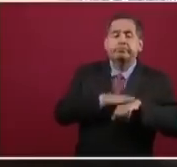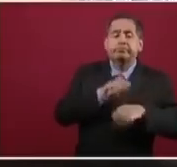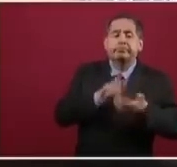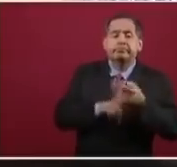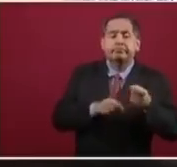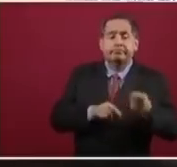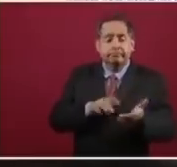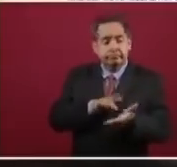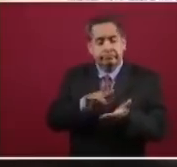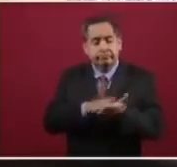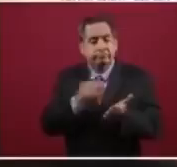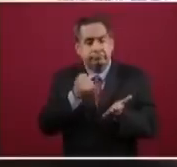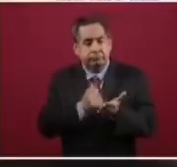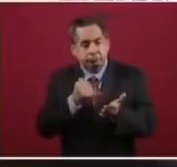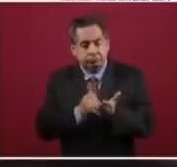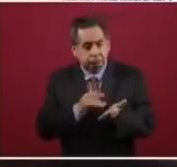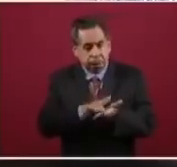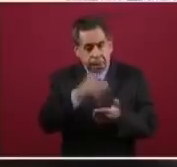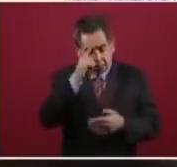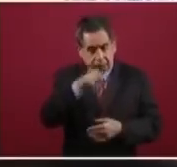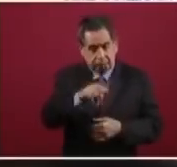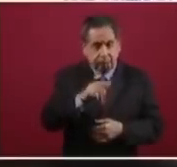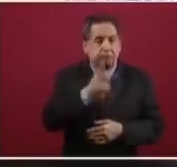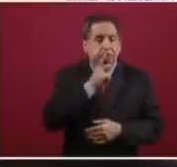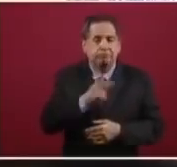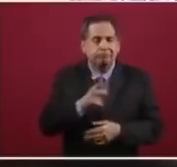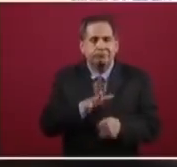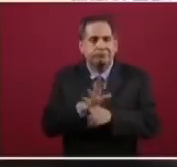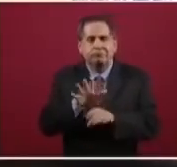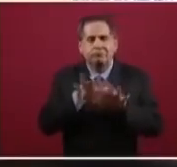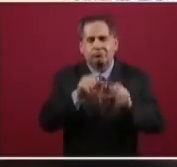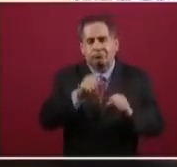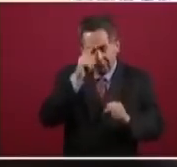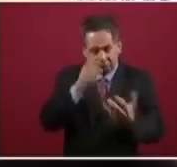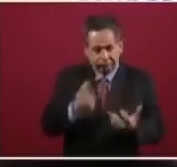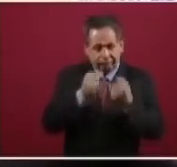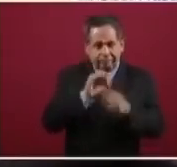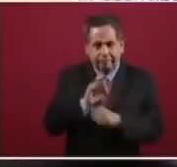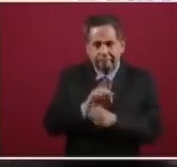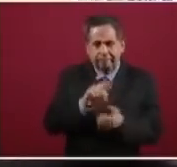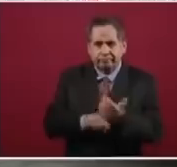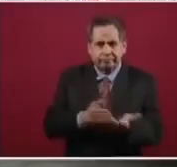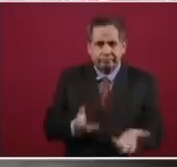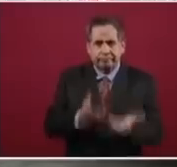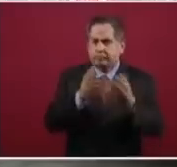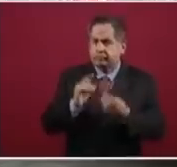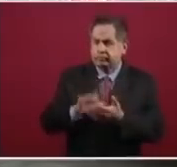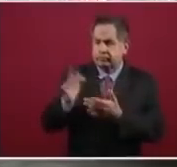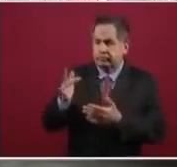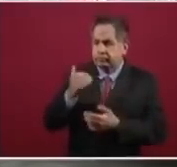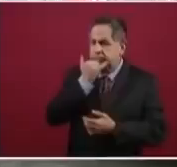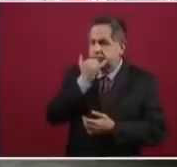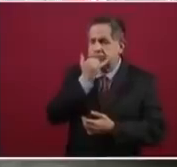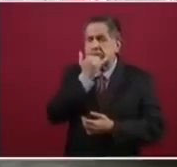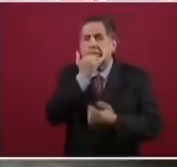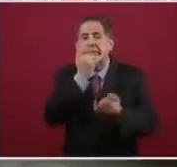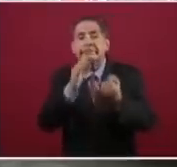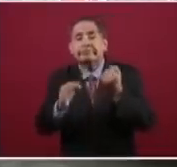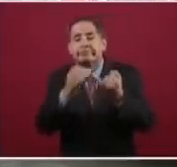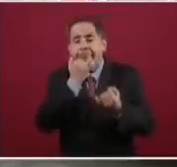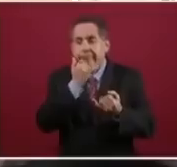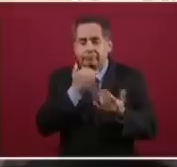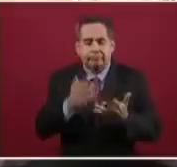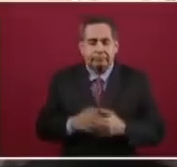apoyos fiscales a pemex no están siendo suficientes para rescatar a ésta gracias por último